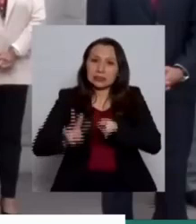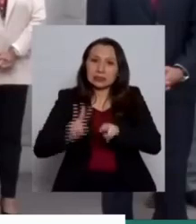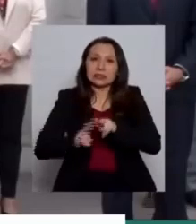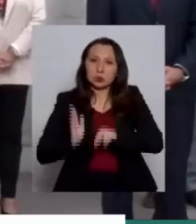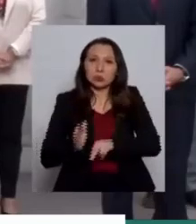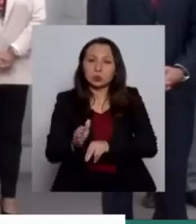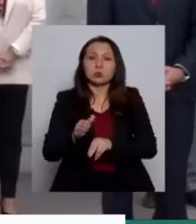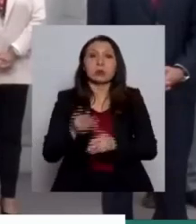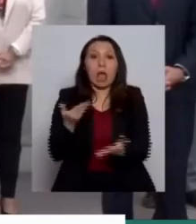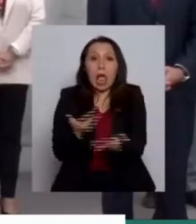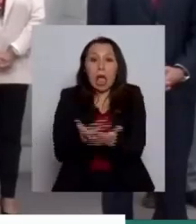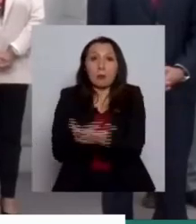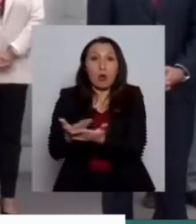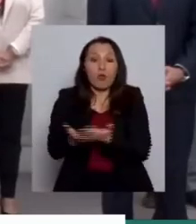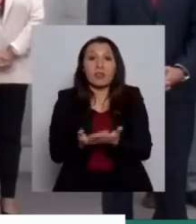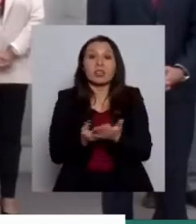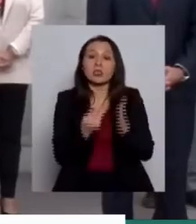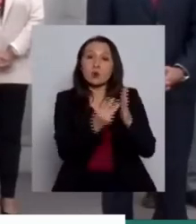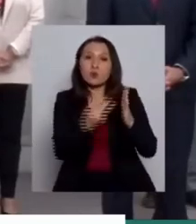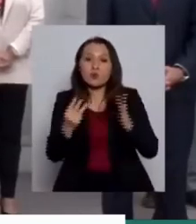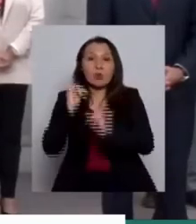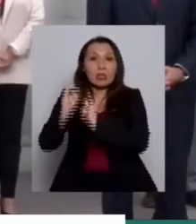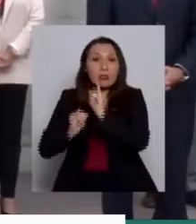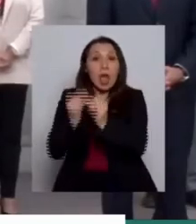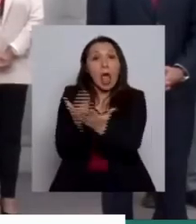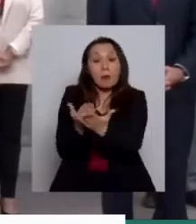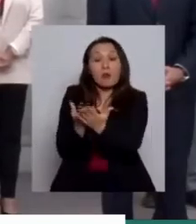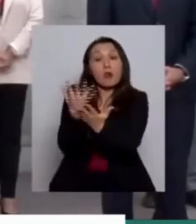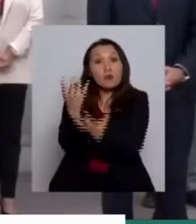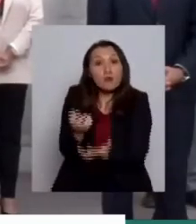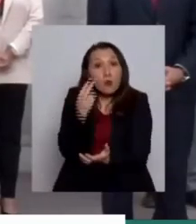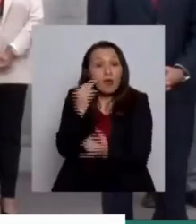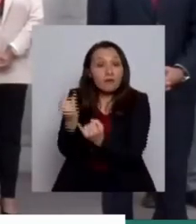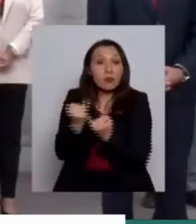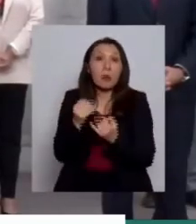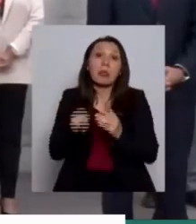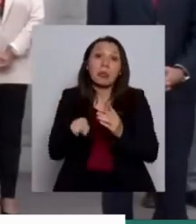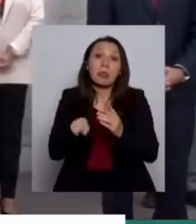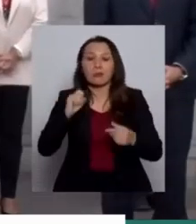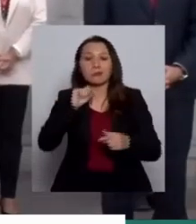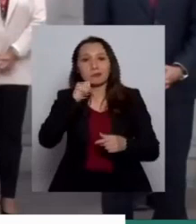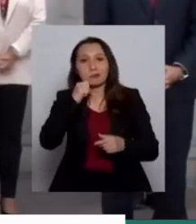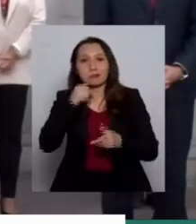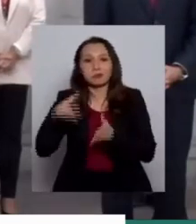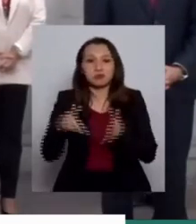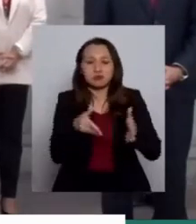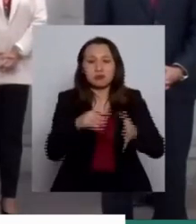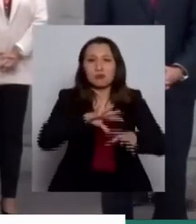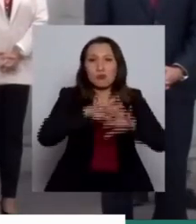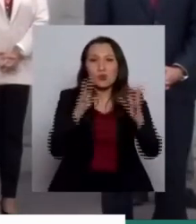acceso al seguro de cesantía al fin del postnatal, el mandatario descartó que se trate de una derrota.